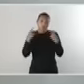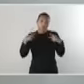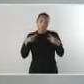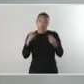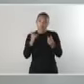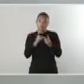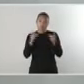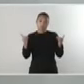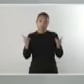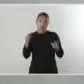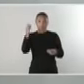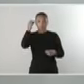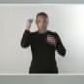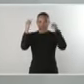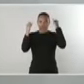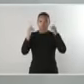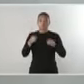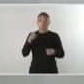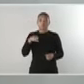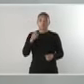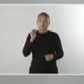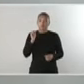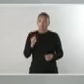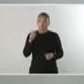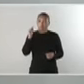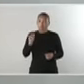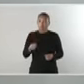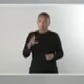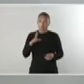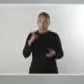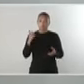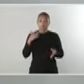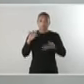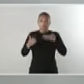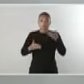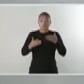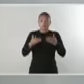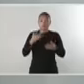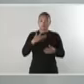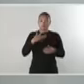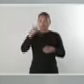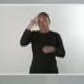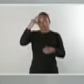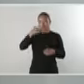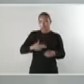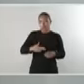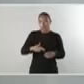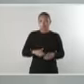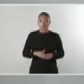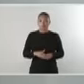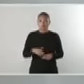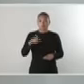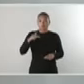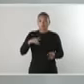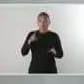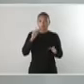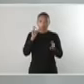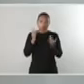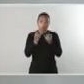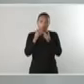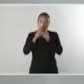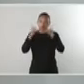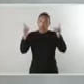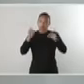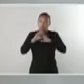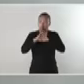coincidir siempre pero así también en este Ánimo que hemos visto esta noche en esta pluralidad